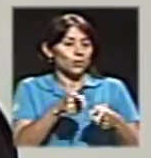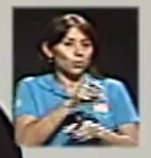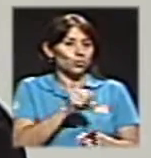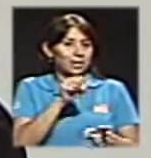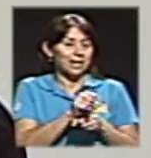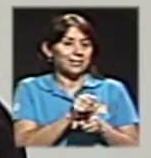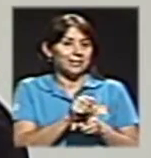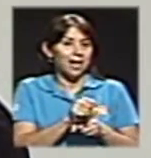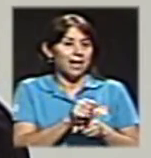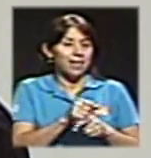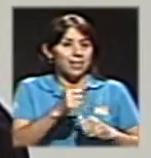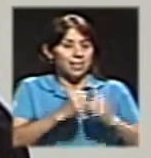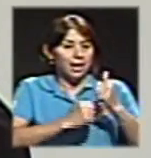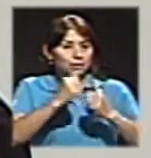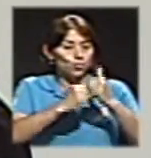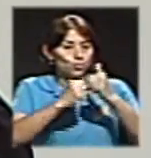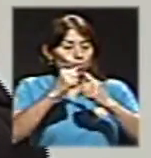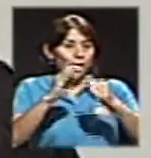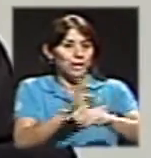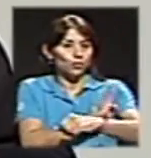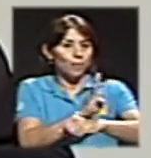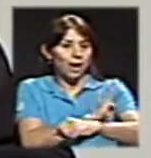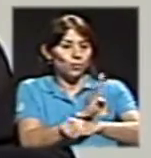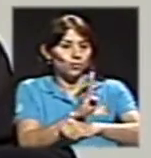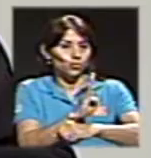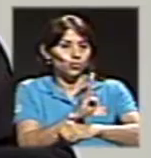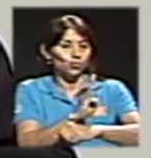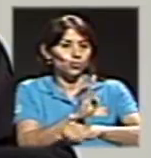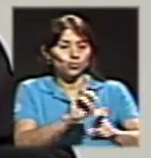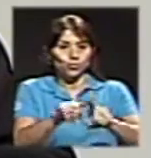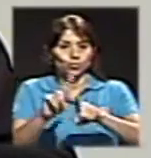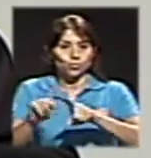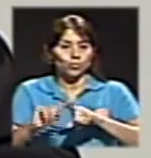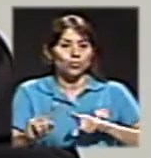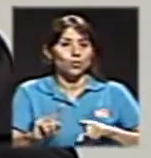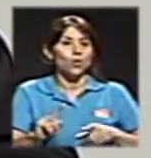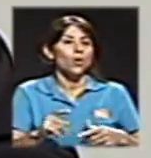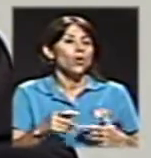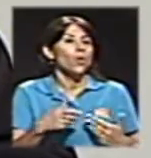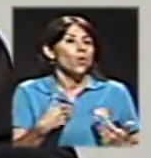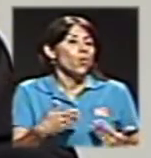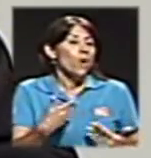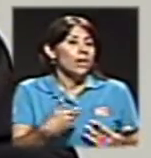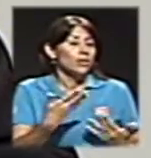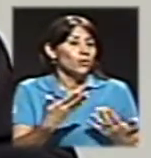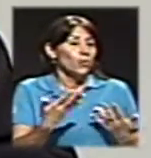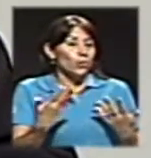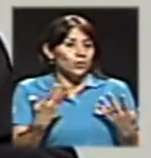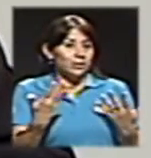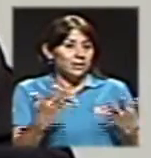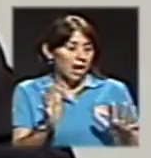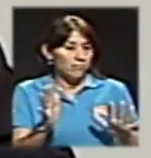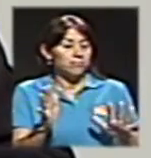la estructura de los bancos cuando, digamos, ya fue digerida